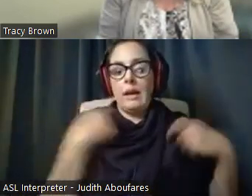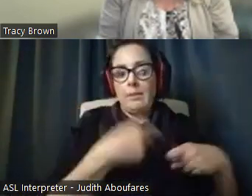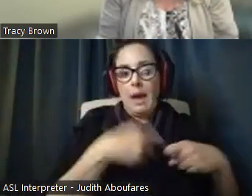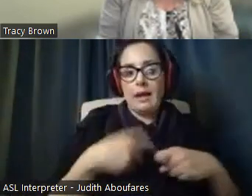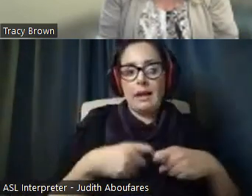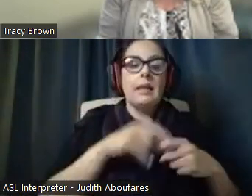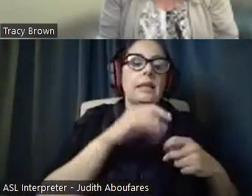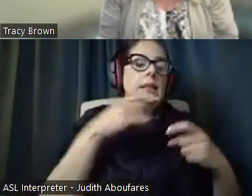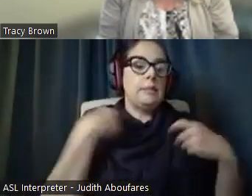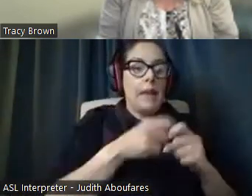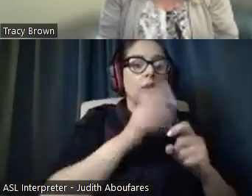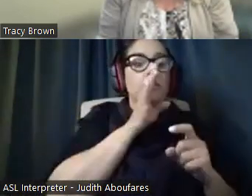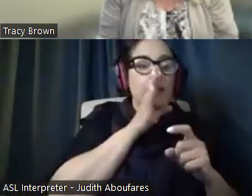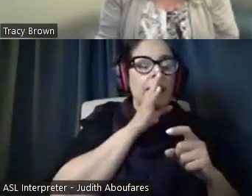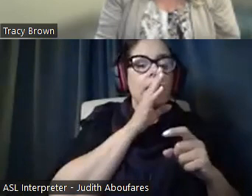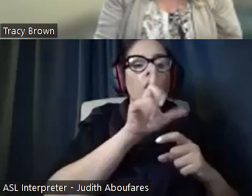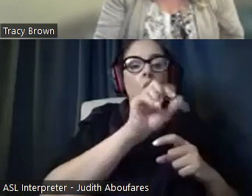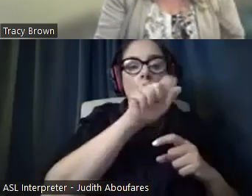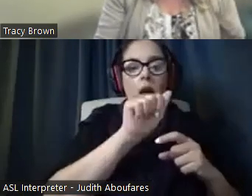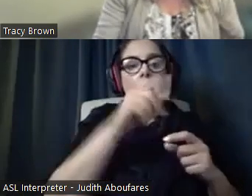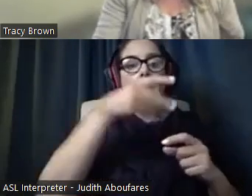Tenemos 2 personas